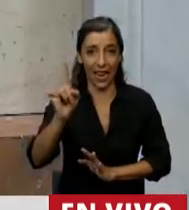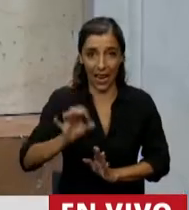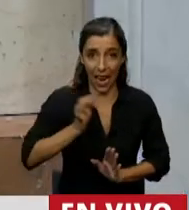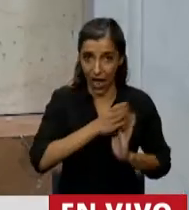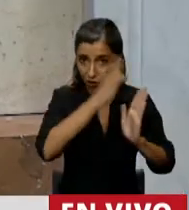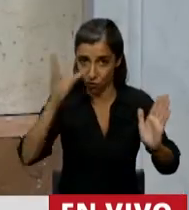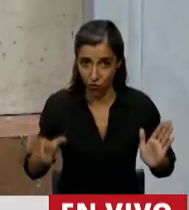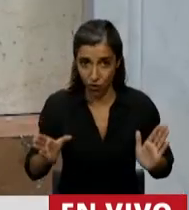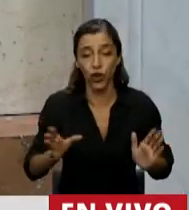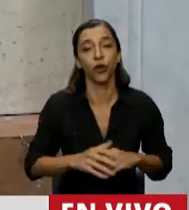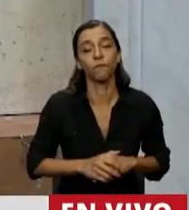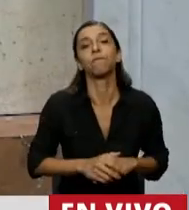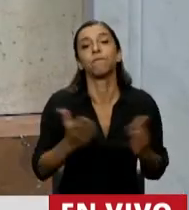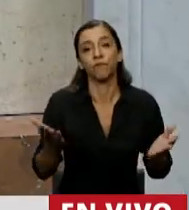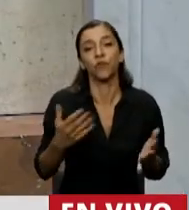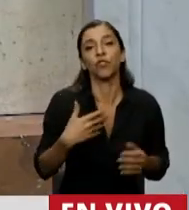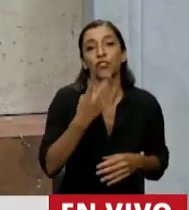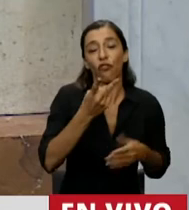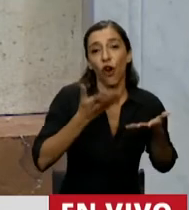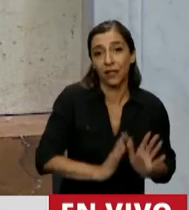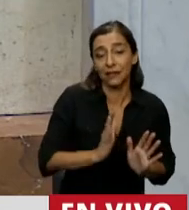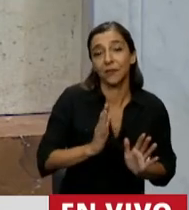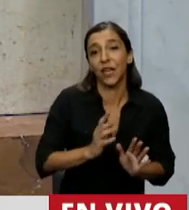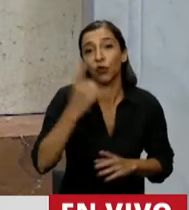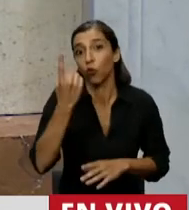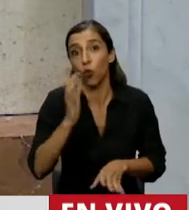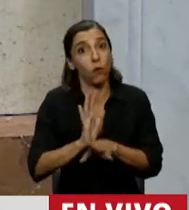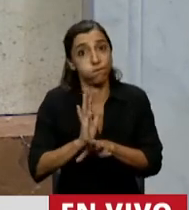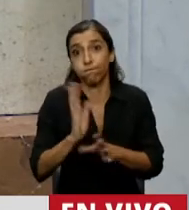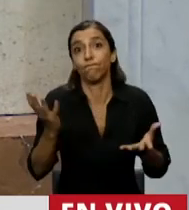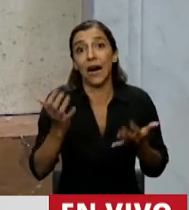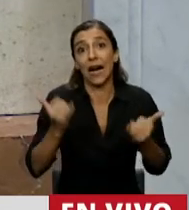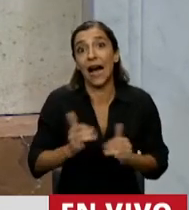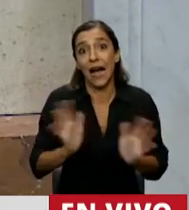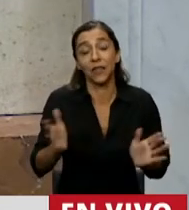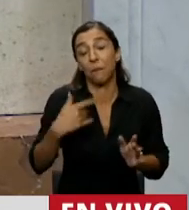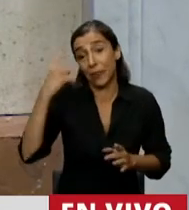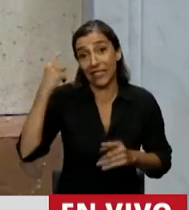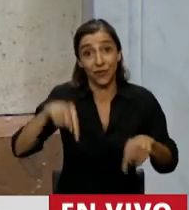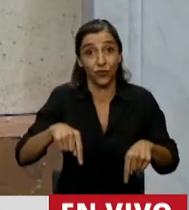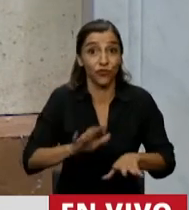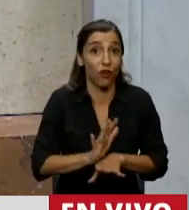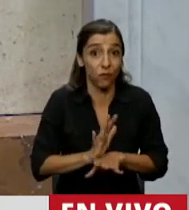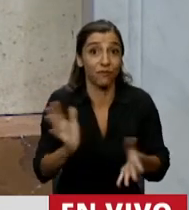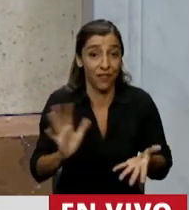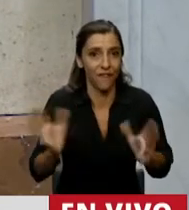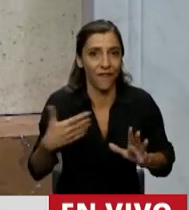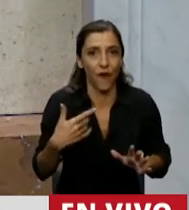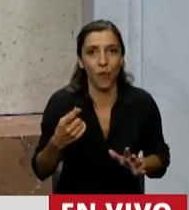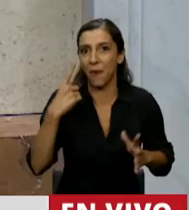nacimientos. En la sesión de hoy, en las 24 horas de la sesión de hoy, calculemos que alrededor de 1.000.